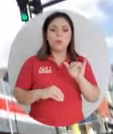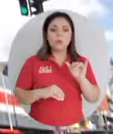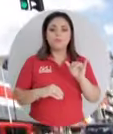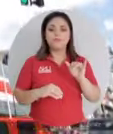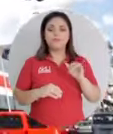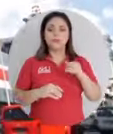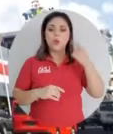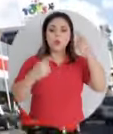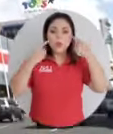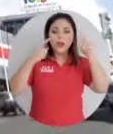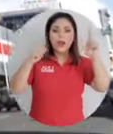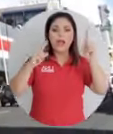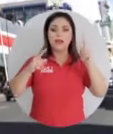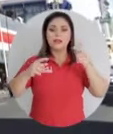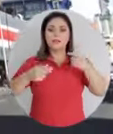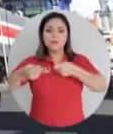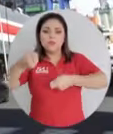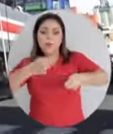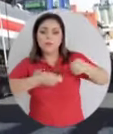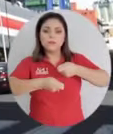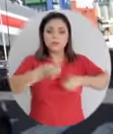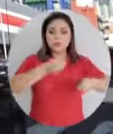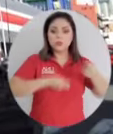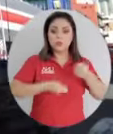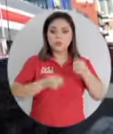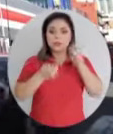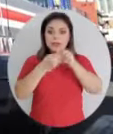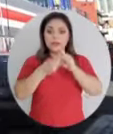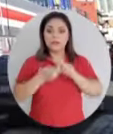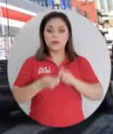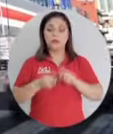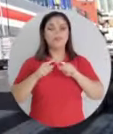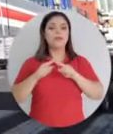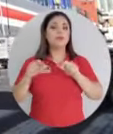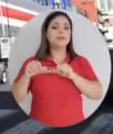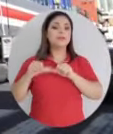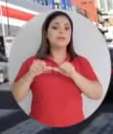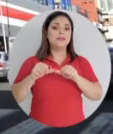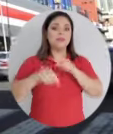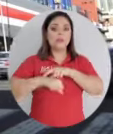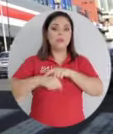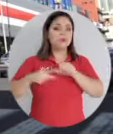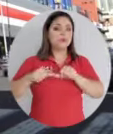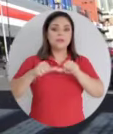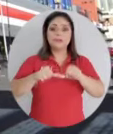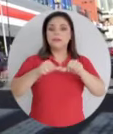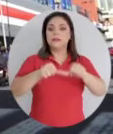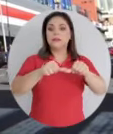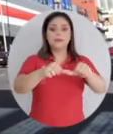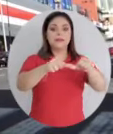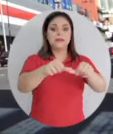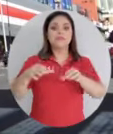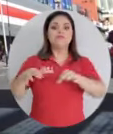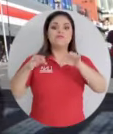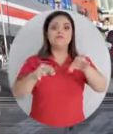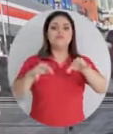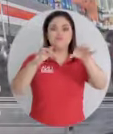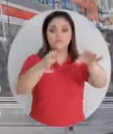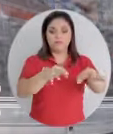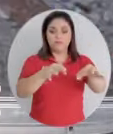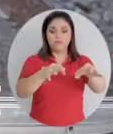movimientos y condiciones muy puntuales, pero que se nos ha venido extendiendo. Eso nos